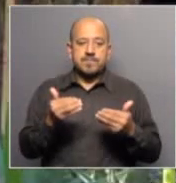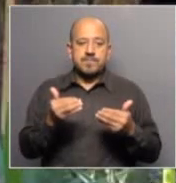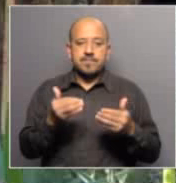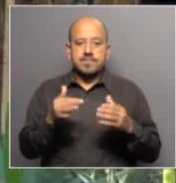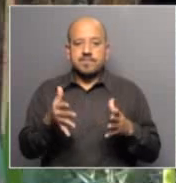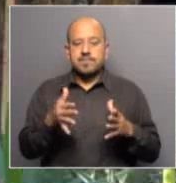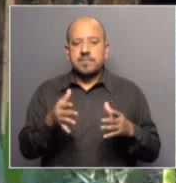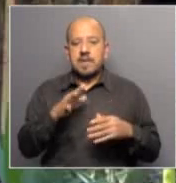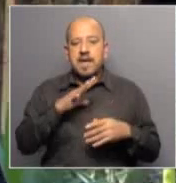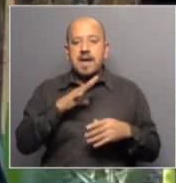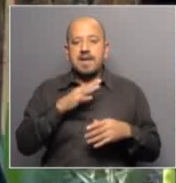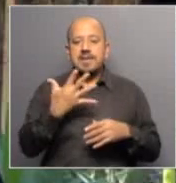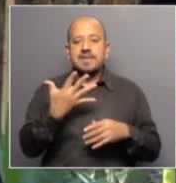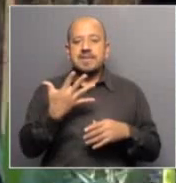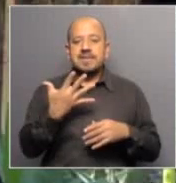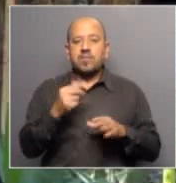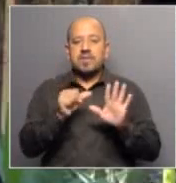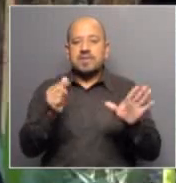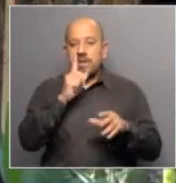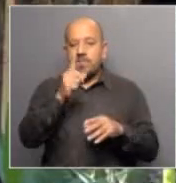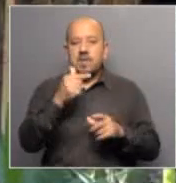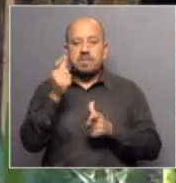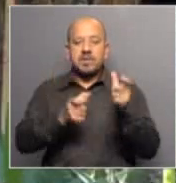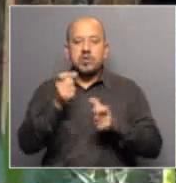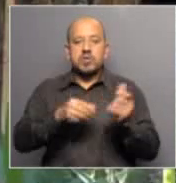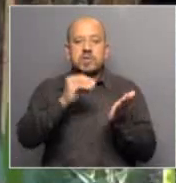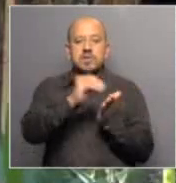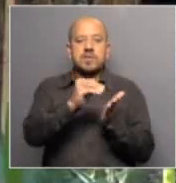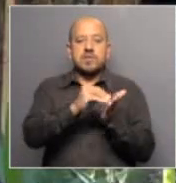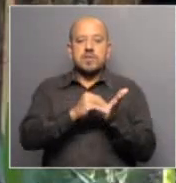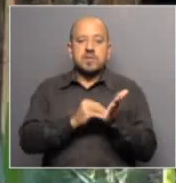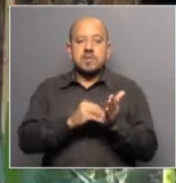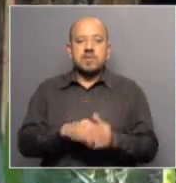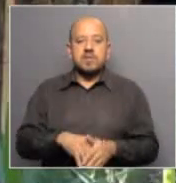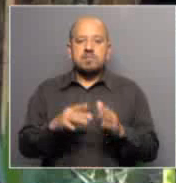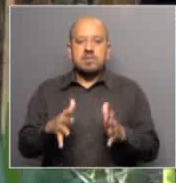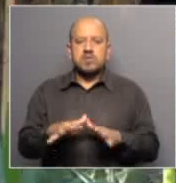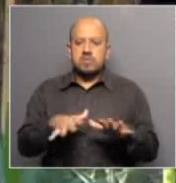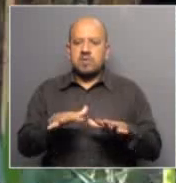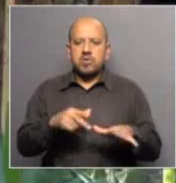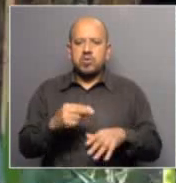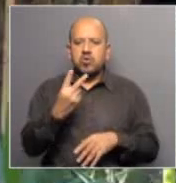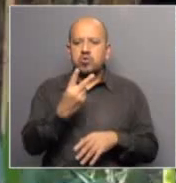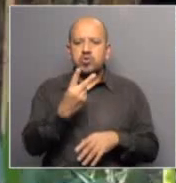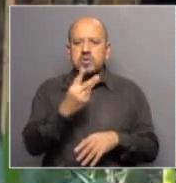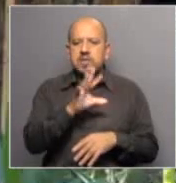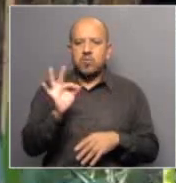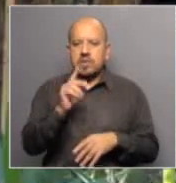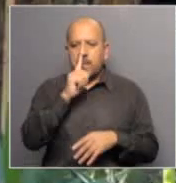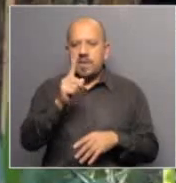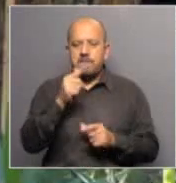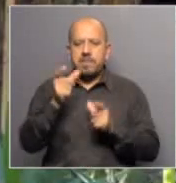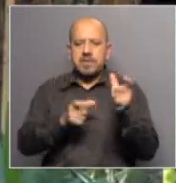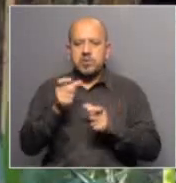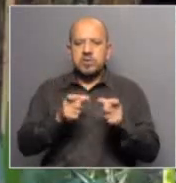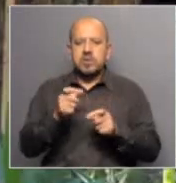Digamos, hay unas 56.000 personas registradas en este momento de un universo aproximado de 250.000 personas que